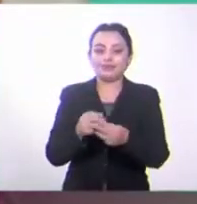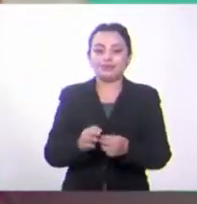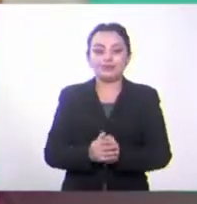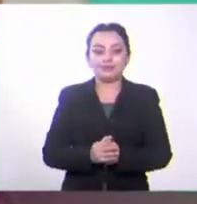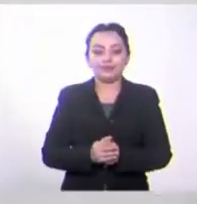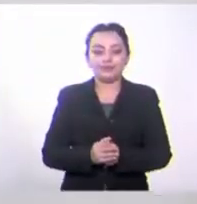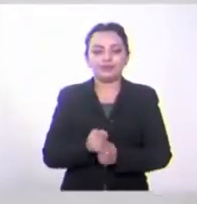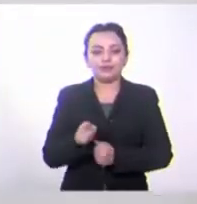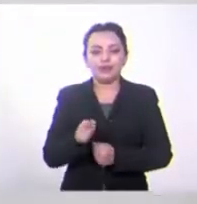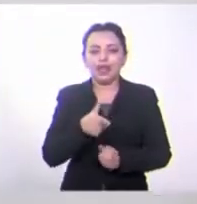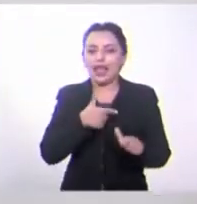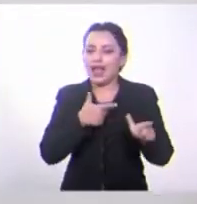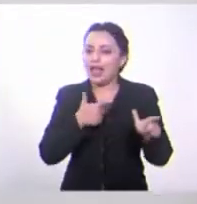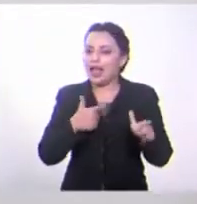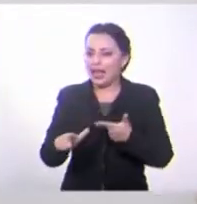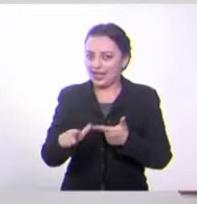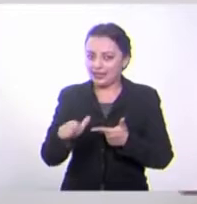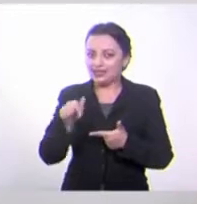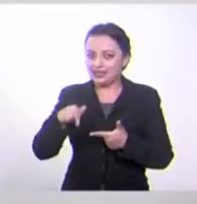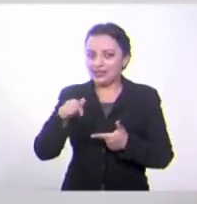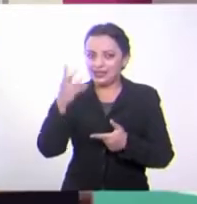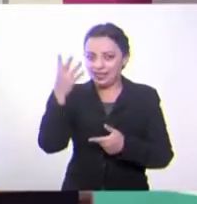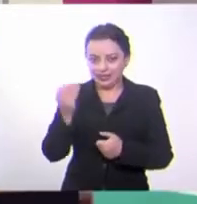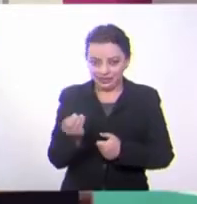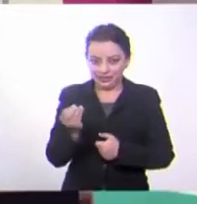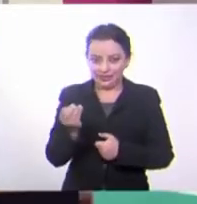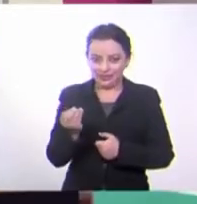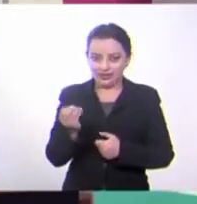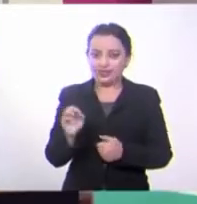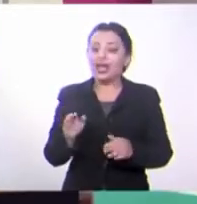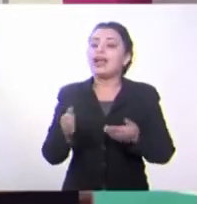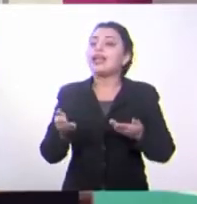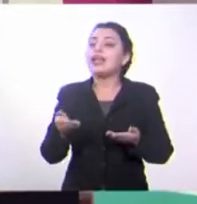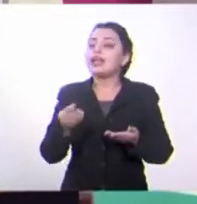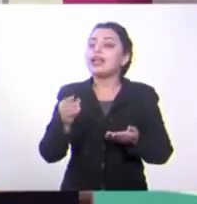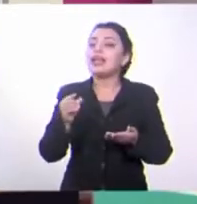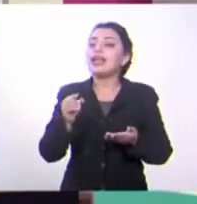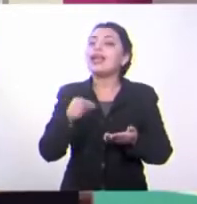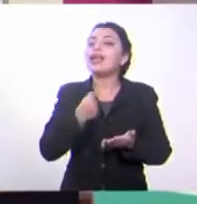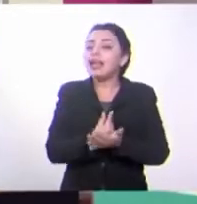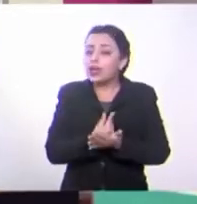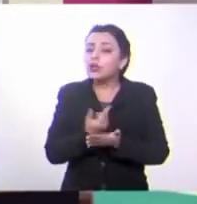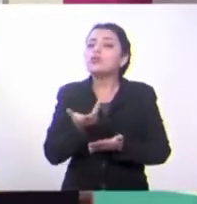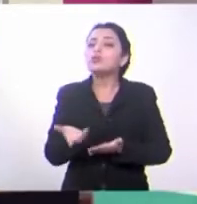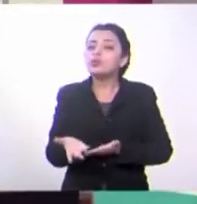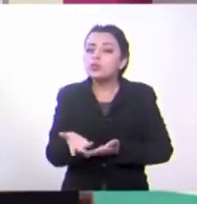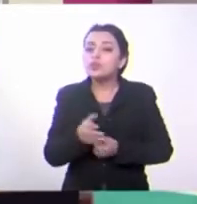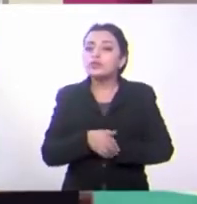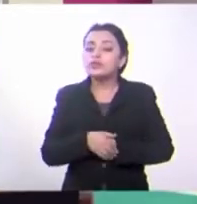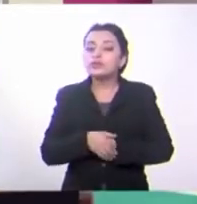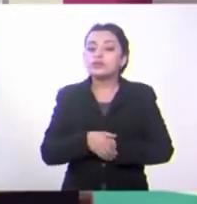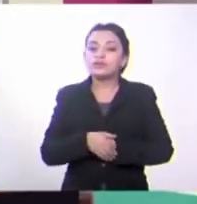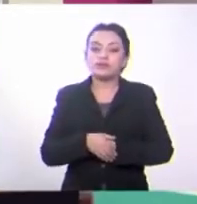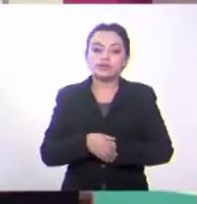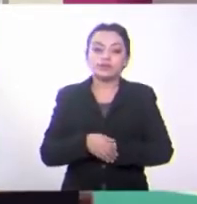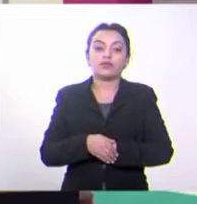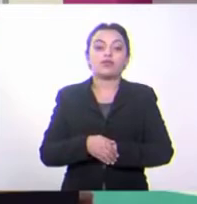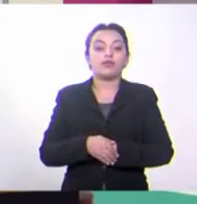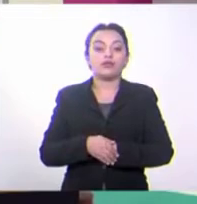¿Estás preparada para la clase de este día? Sí. ¿Qué grado vamos a trabajar hoy? Este día vamos a trabajar noveno